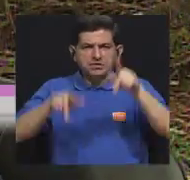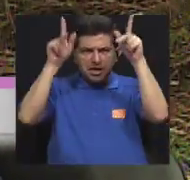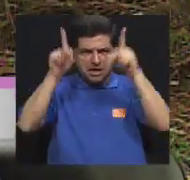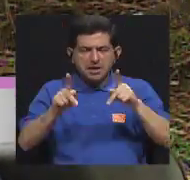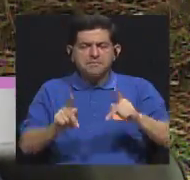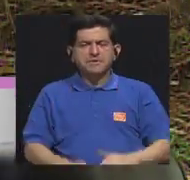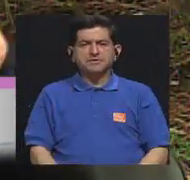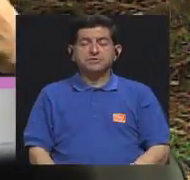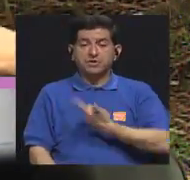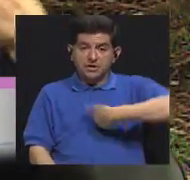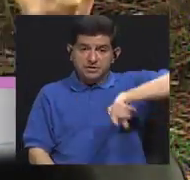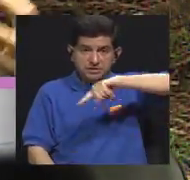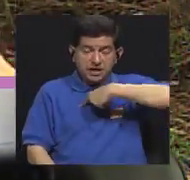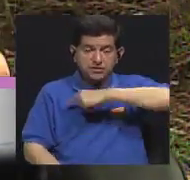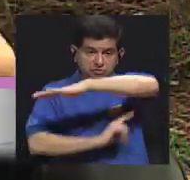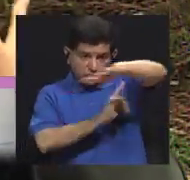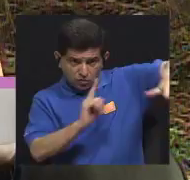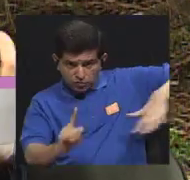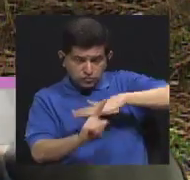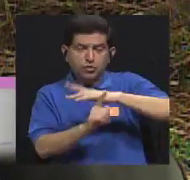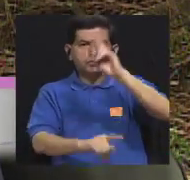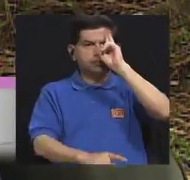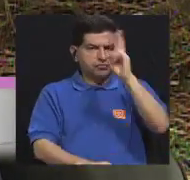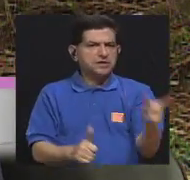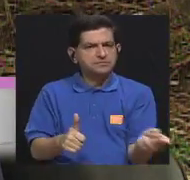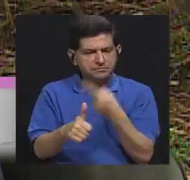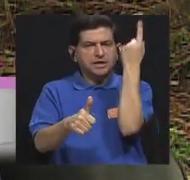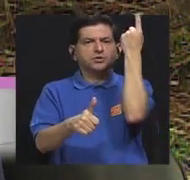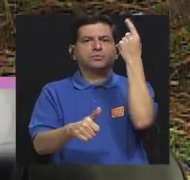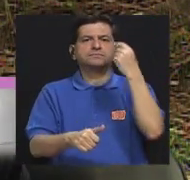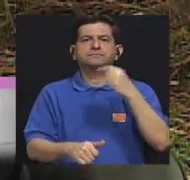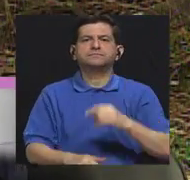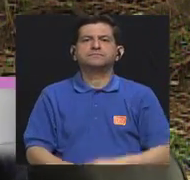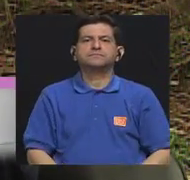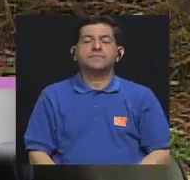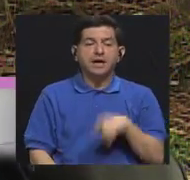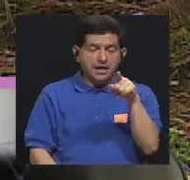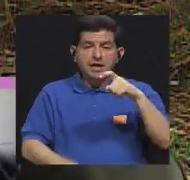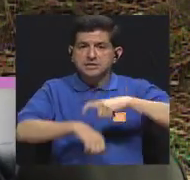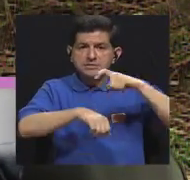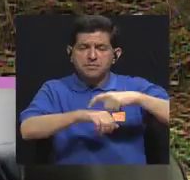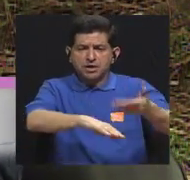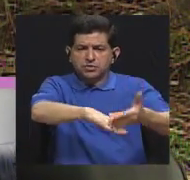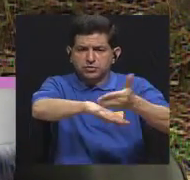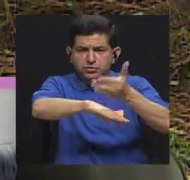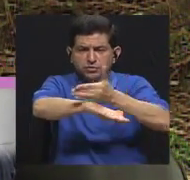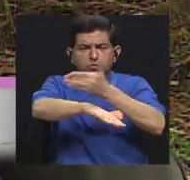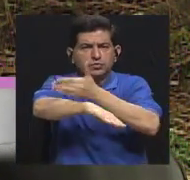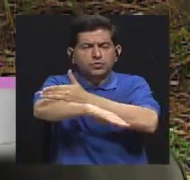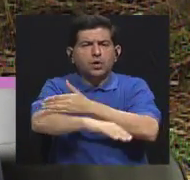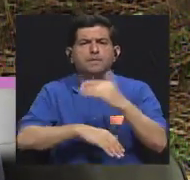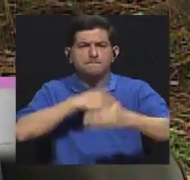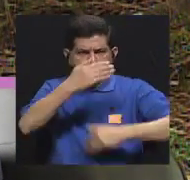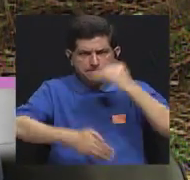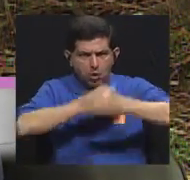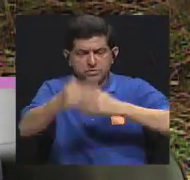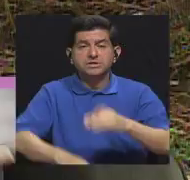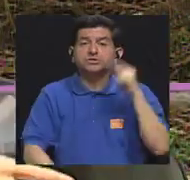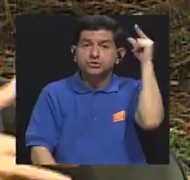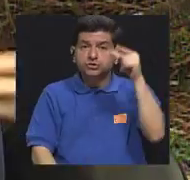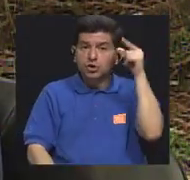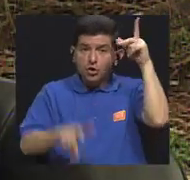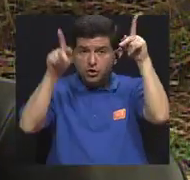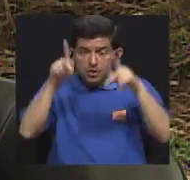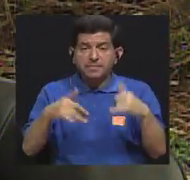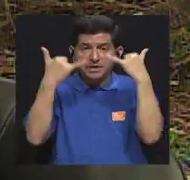gente que nos rodea, respeto ante todo, y desde ahí vamos a ir mejorando nuestro proceso. Obviamente, los